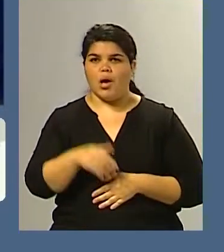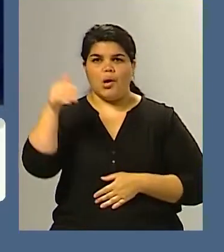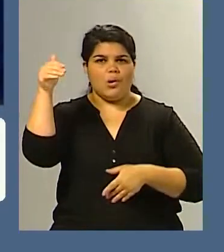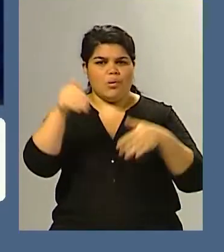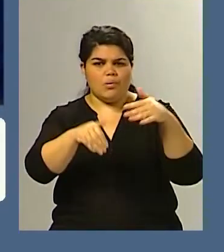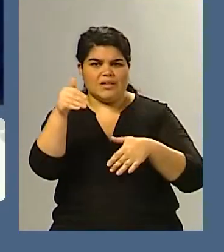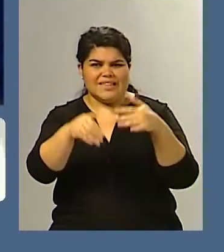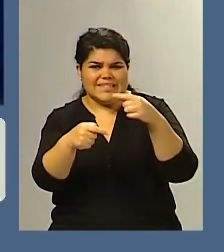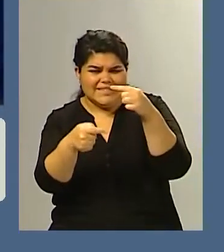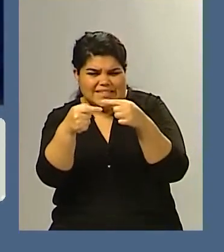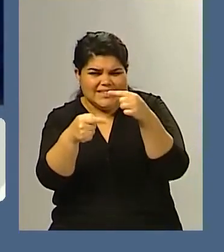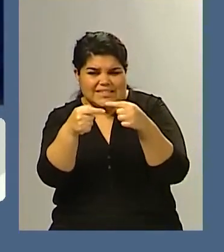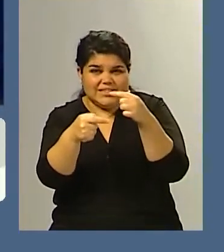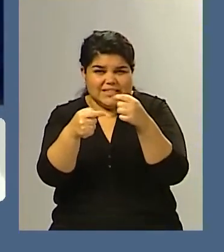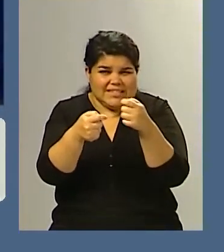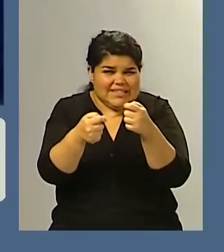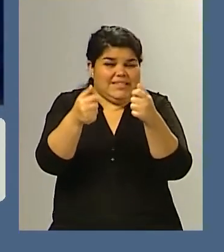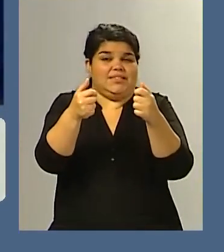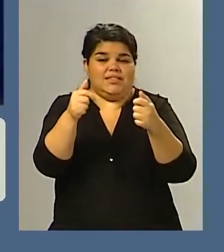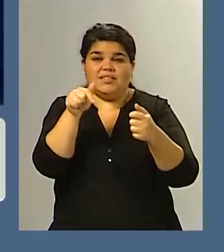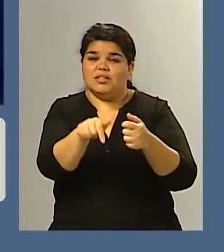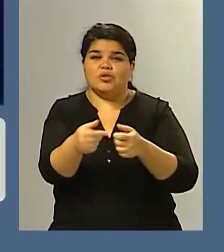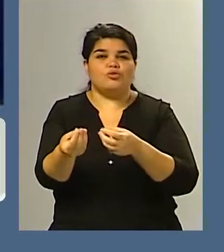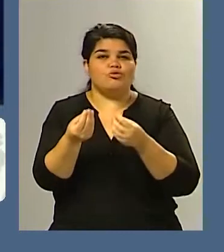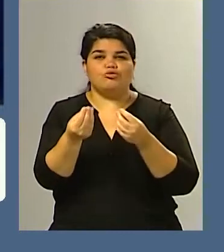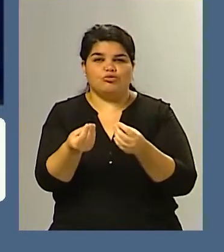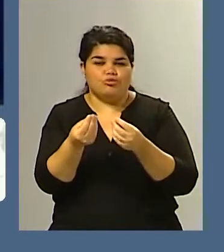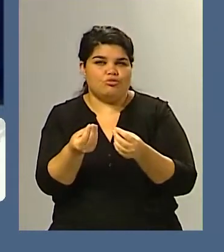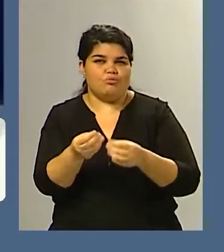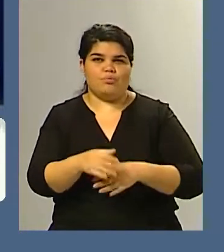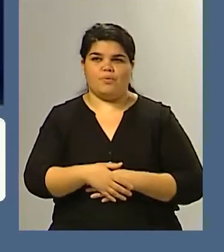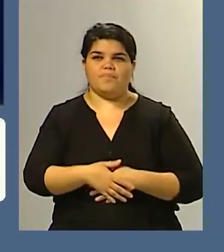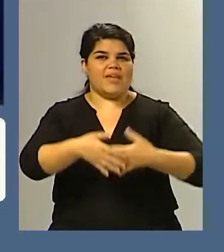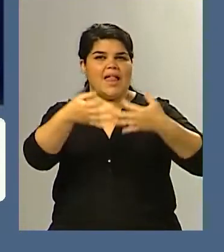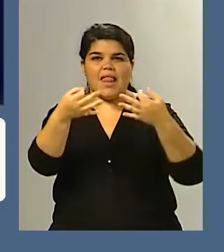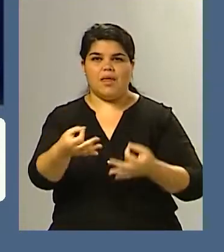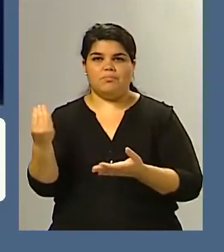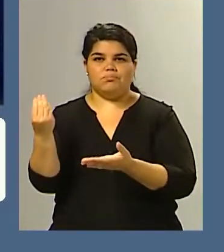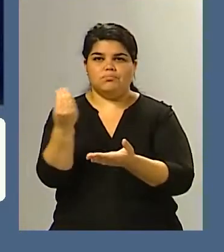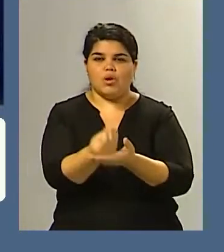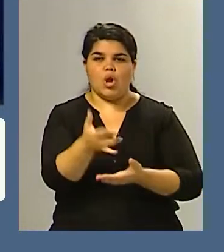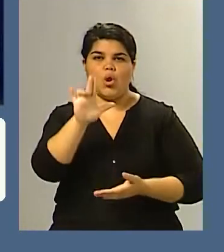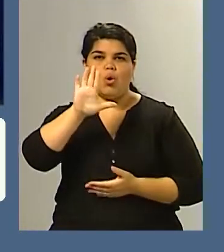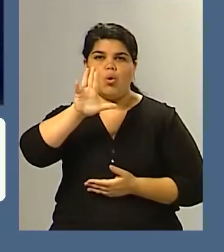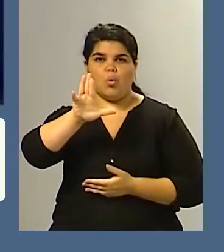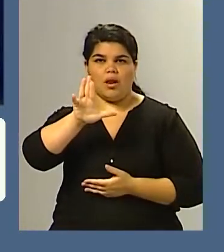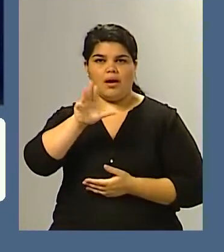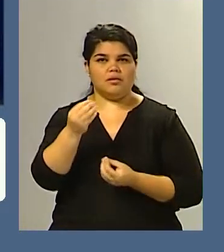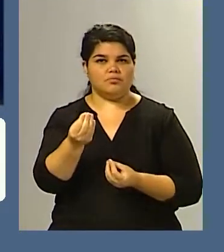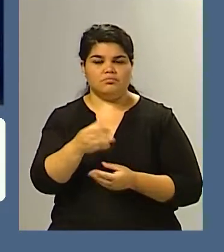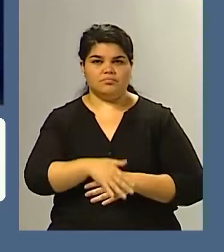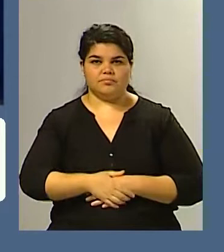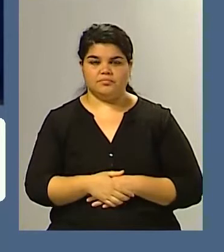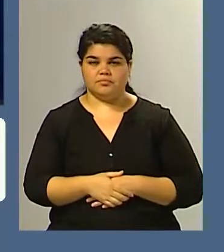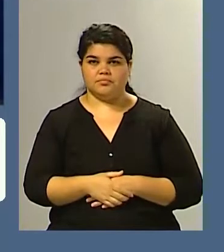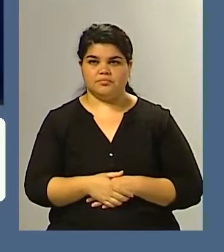ajustada, ¿cuál es el margen o justamente cuál es la legitimidad con la que va a ingresar al gobierno Lula?